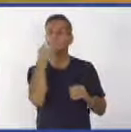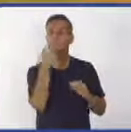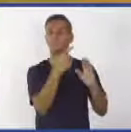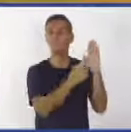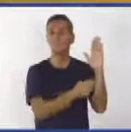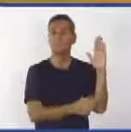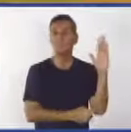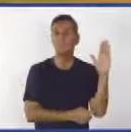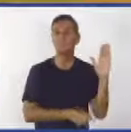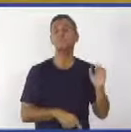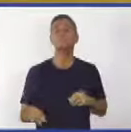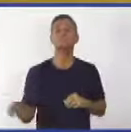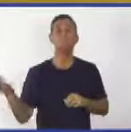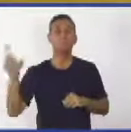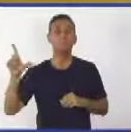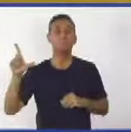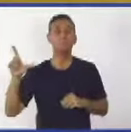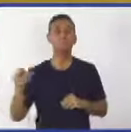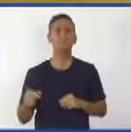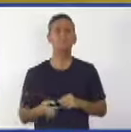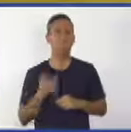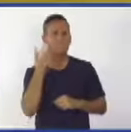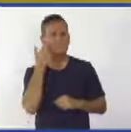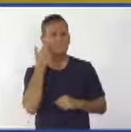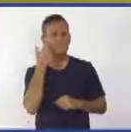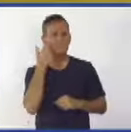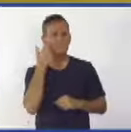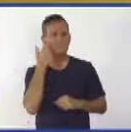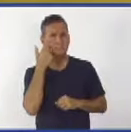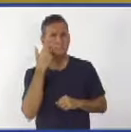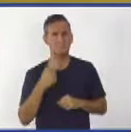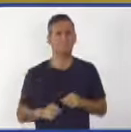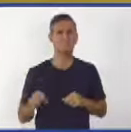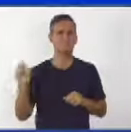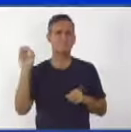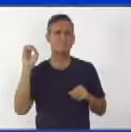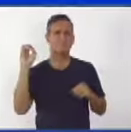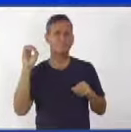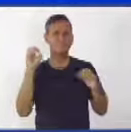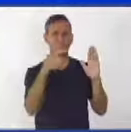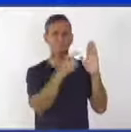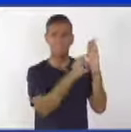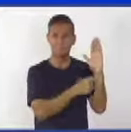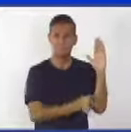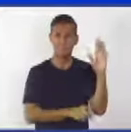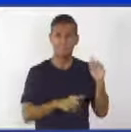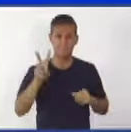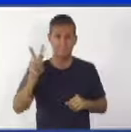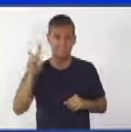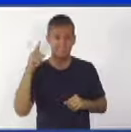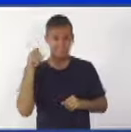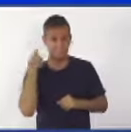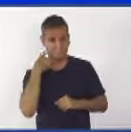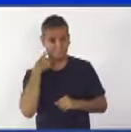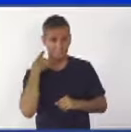estudiantes del primer año vamos a ver entonces que les orientamos a los de segundo